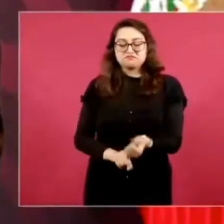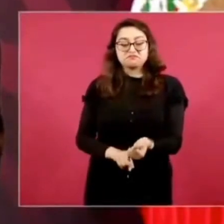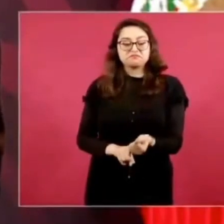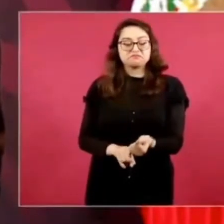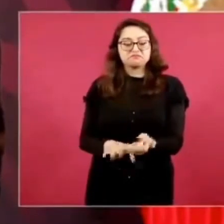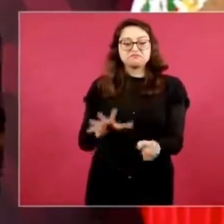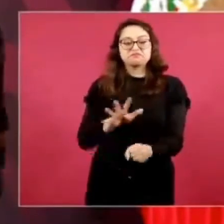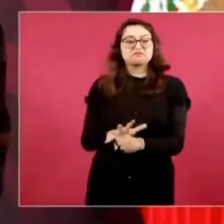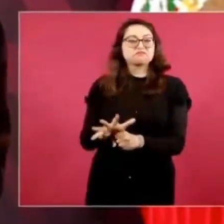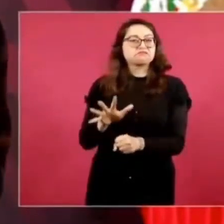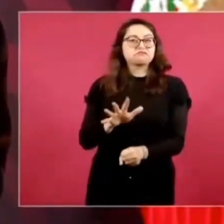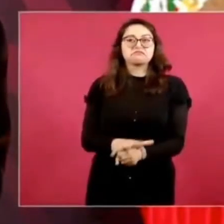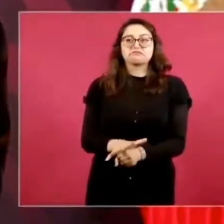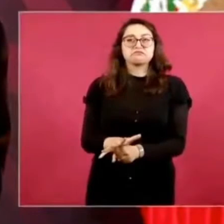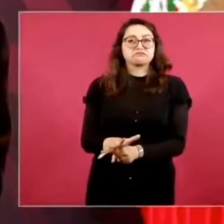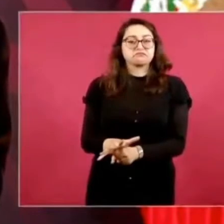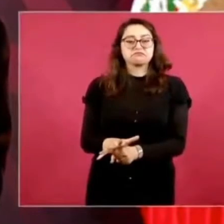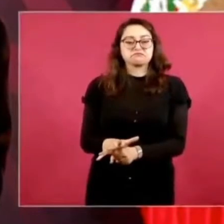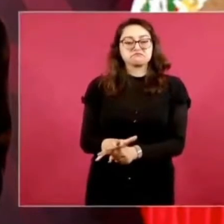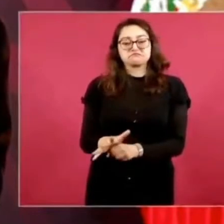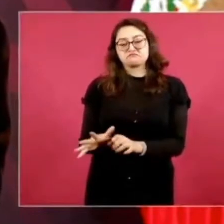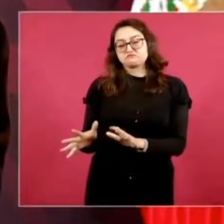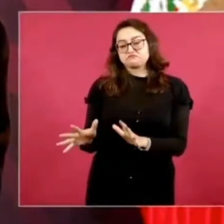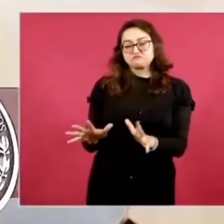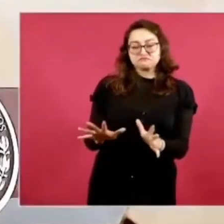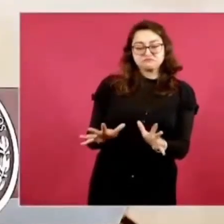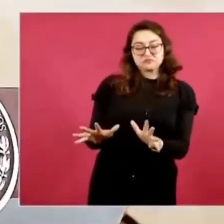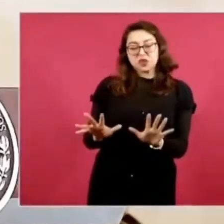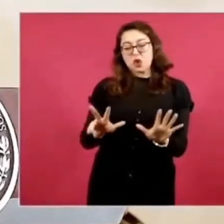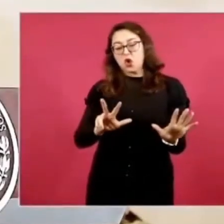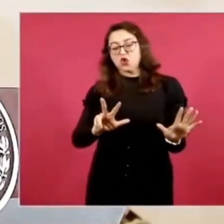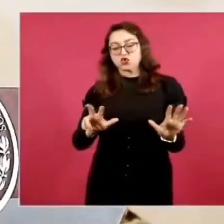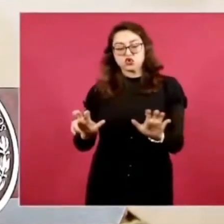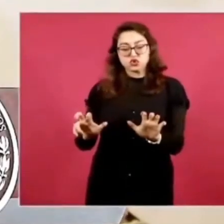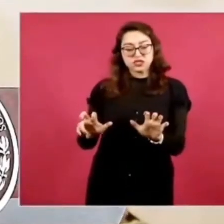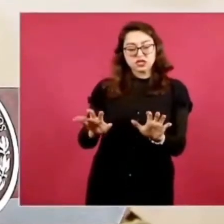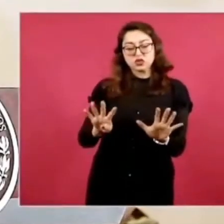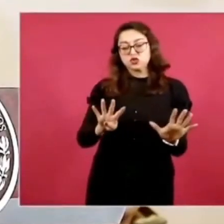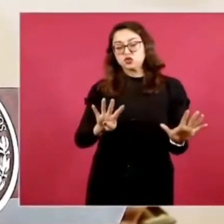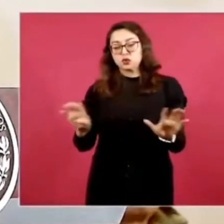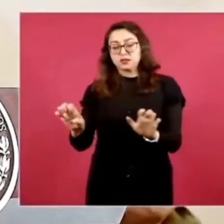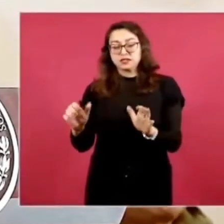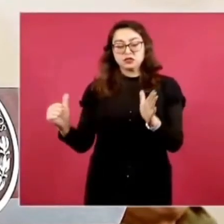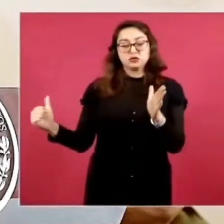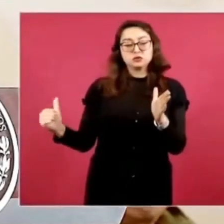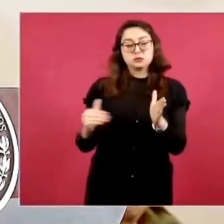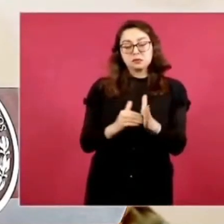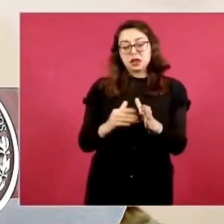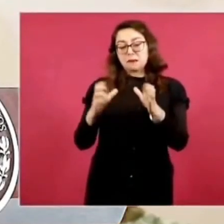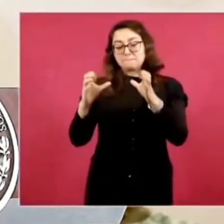que ronda en 800, 900 mil barriles diarios.